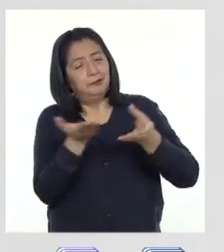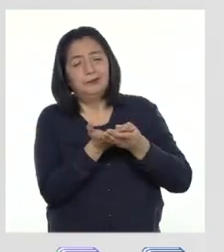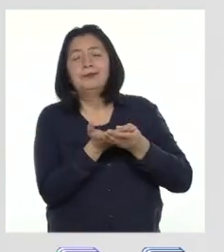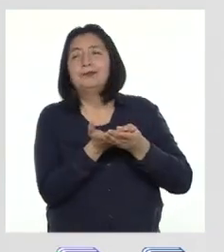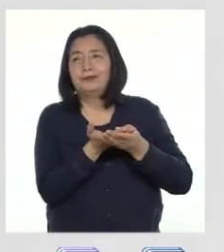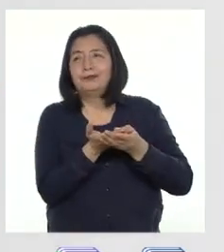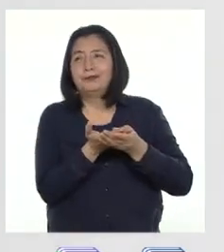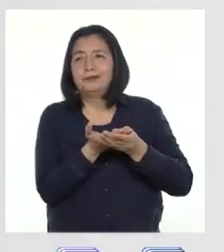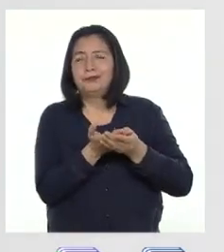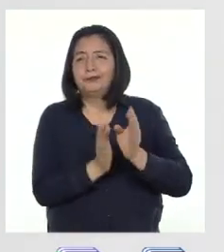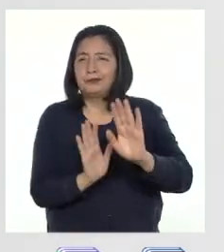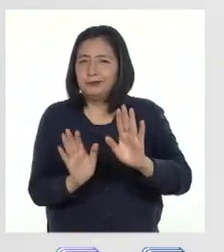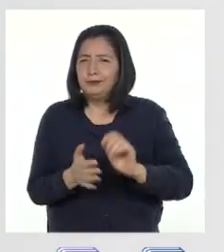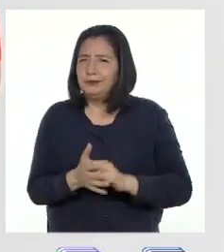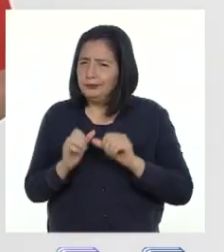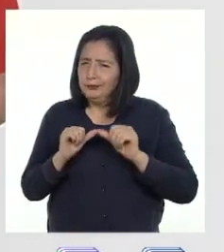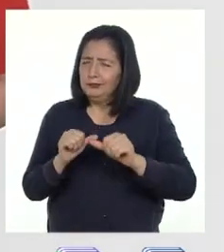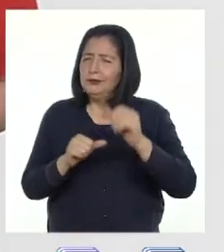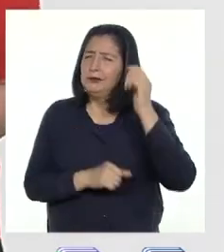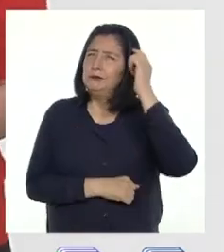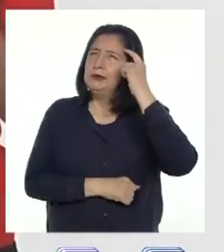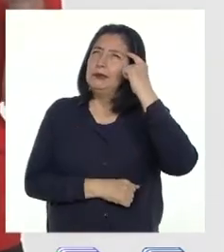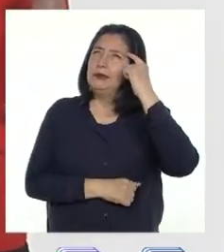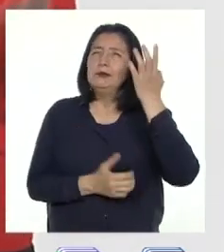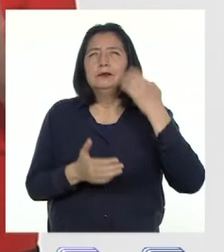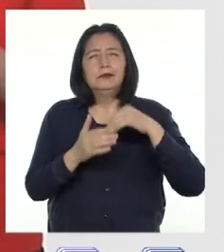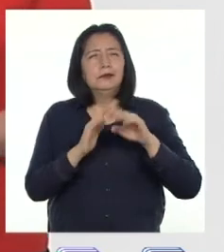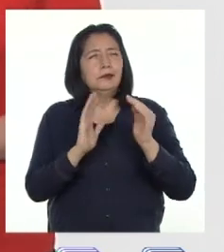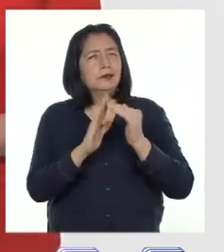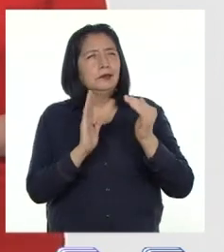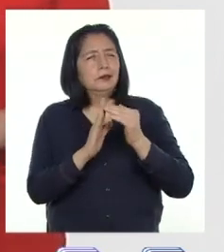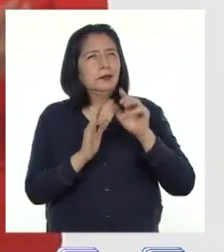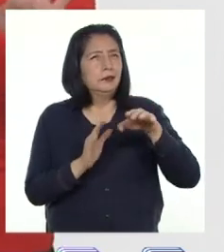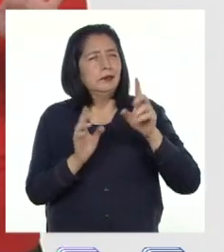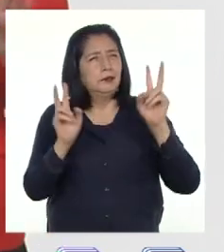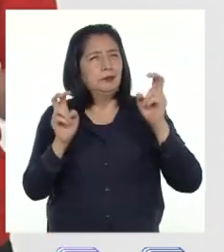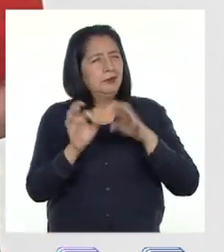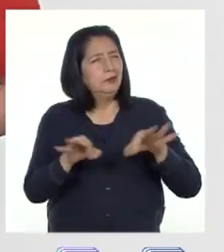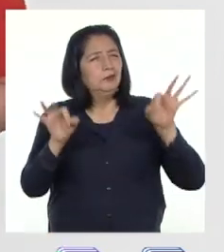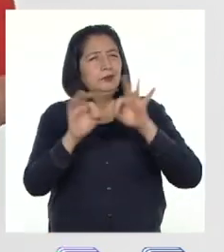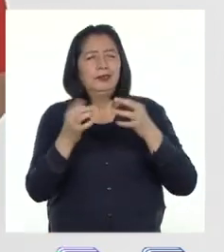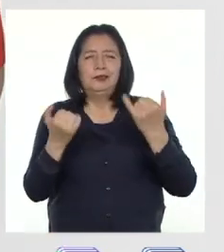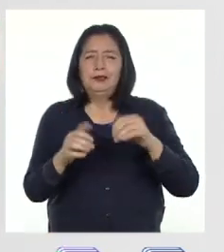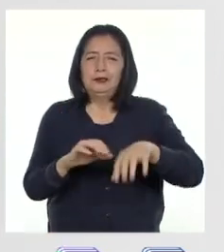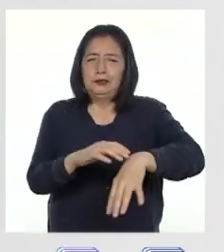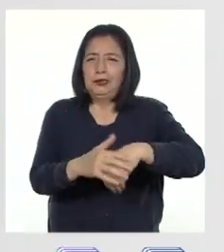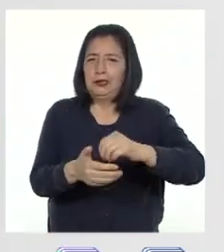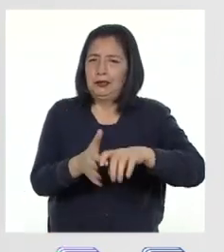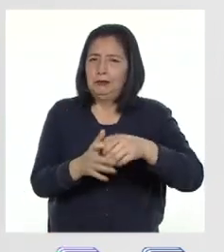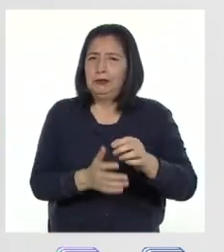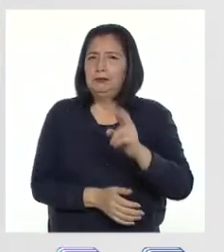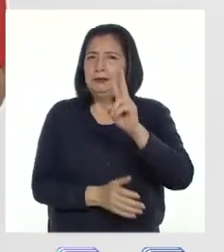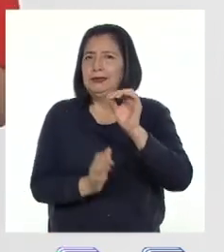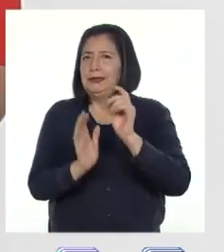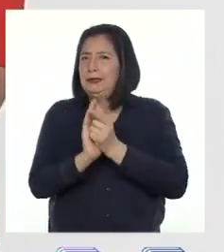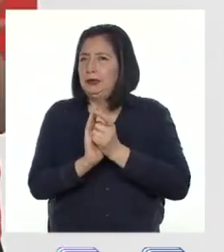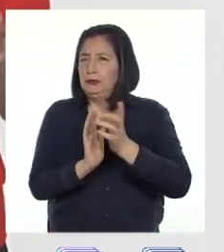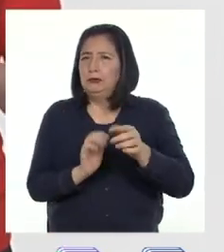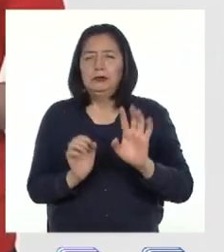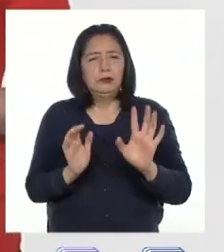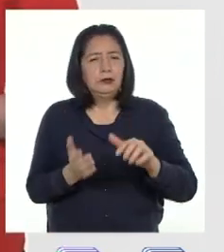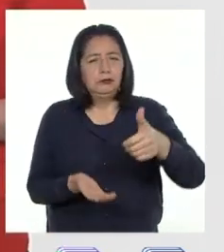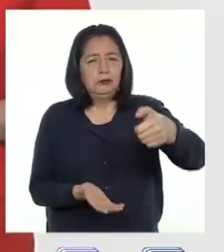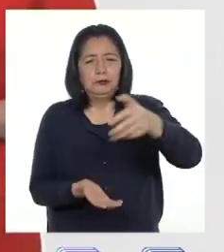trabajos en sus portafolios. Sigamos reflexionando en casa sobre este tema tan importante. Y ahora sí, a lavarnos las manos por lo menos 20 segundos